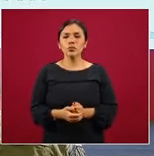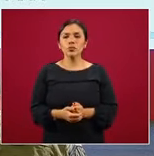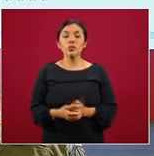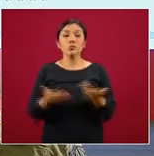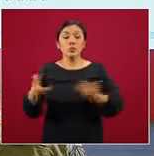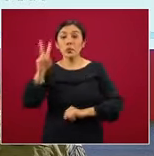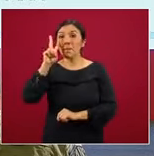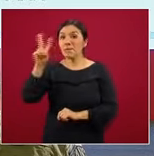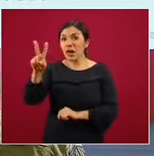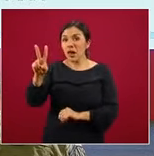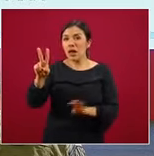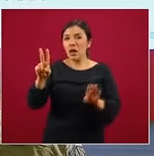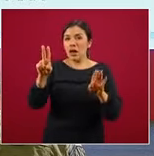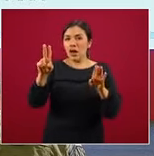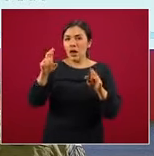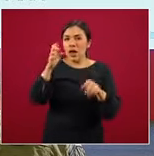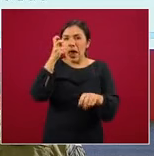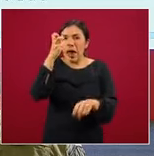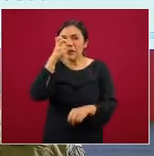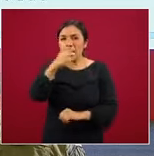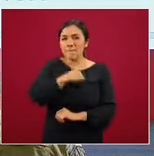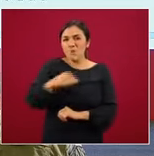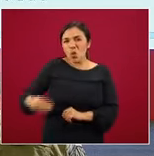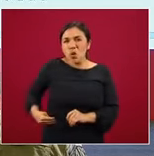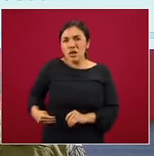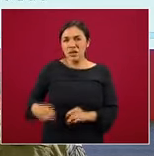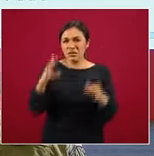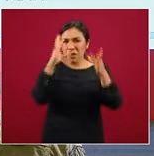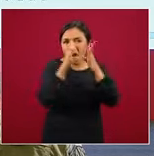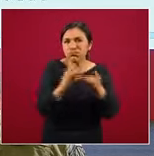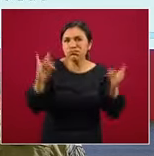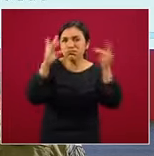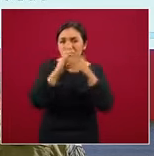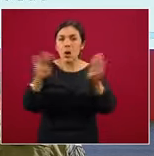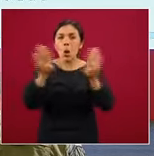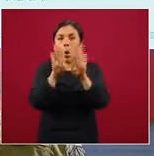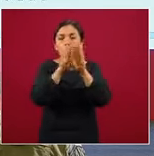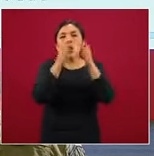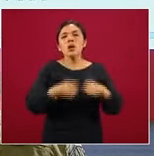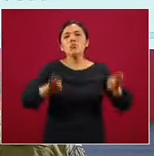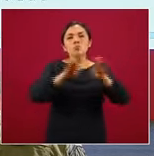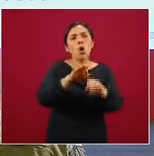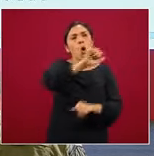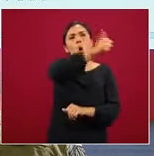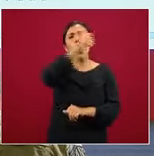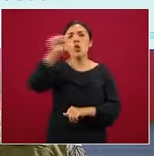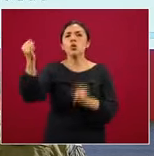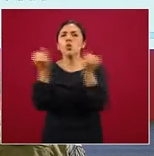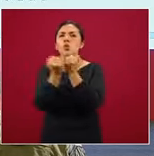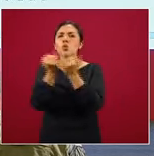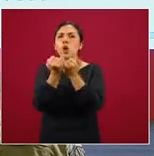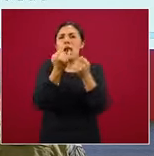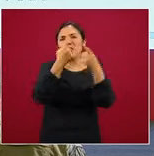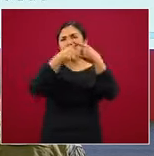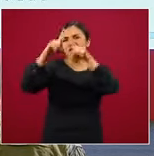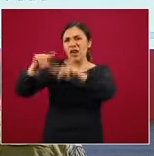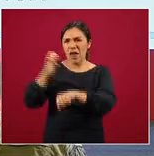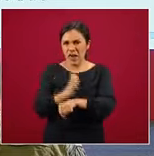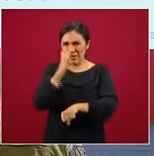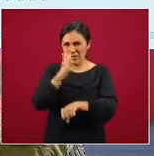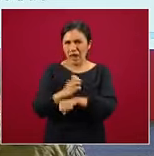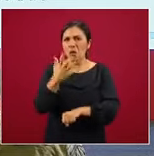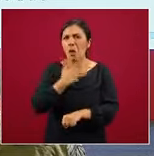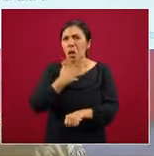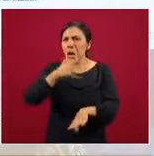Y cuando vemos el detalle municipal, es importante ver, como en otras entidades federativas, cierta heterogeneidad.